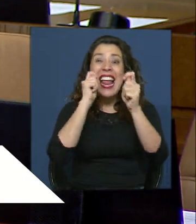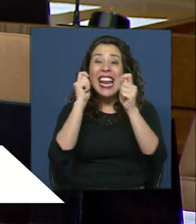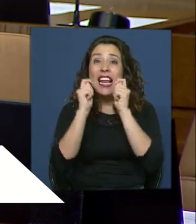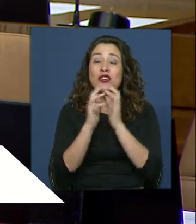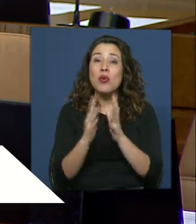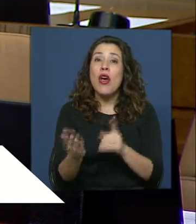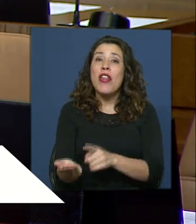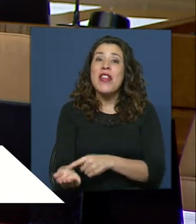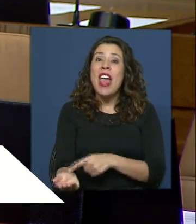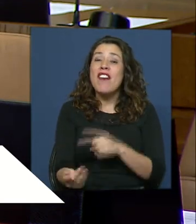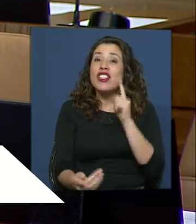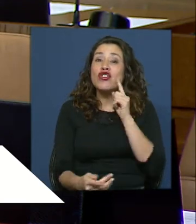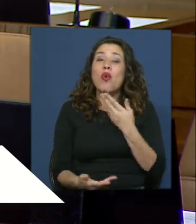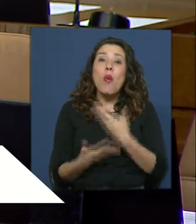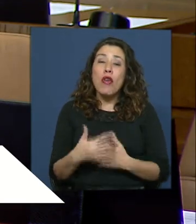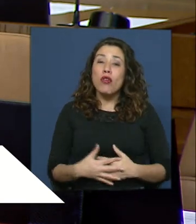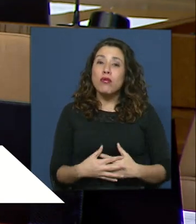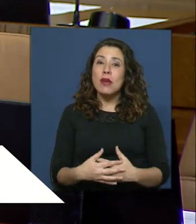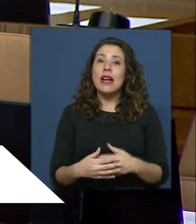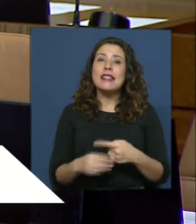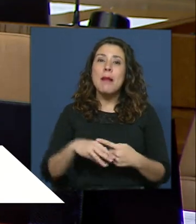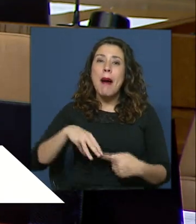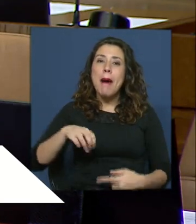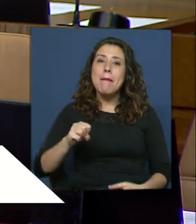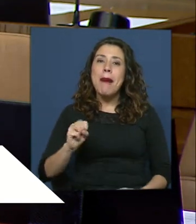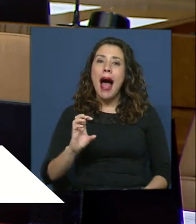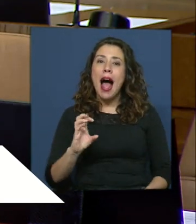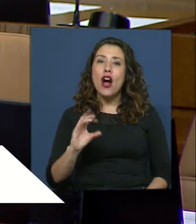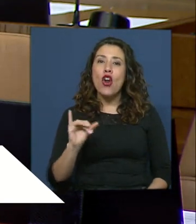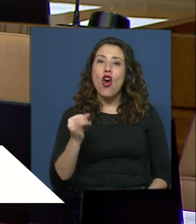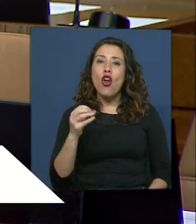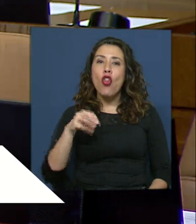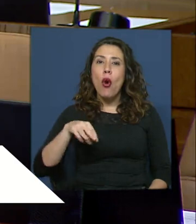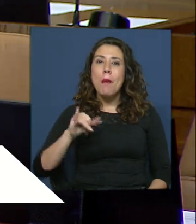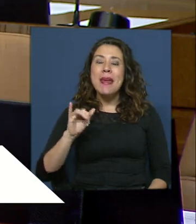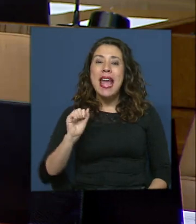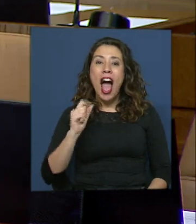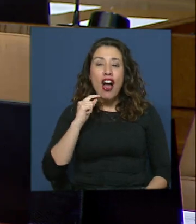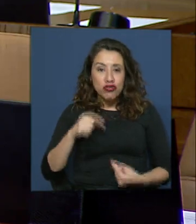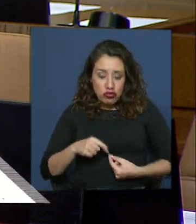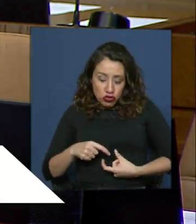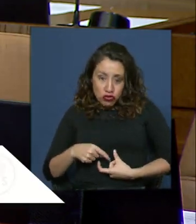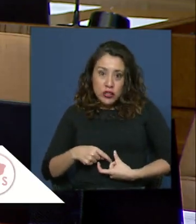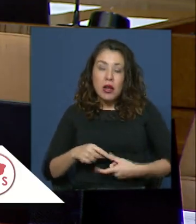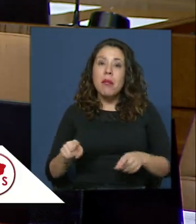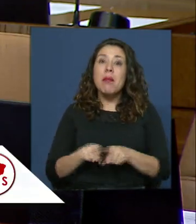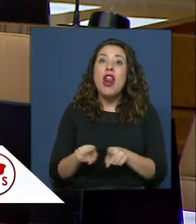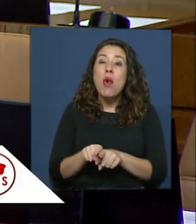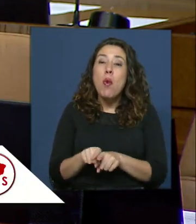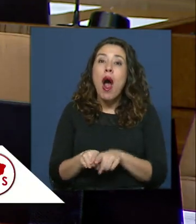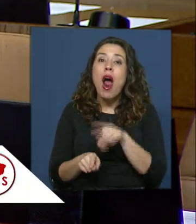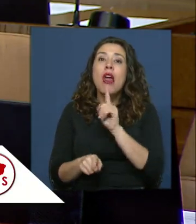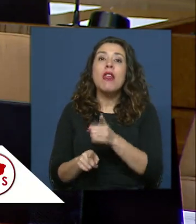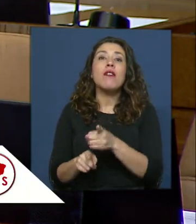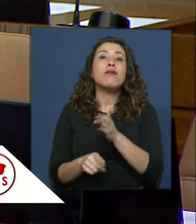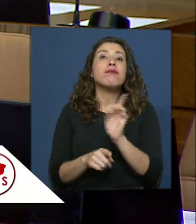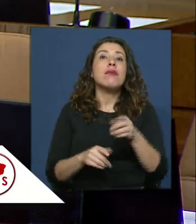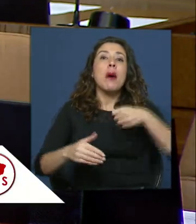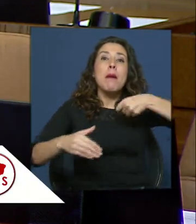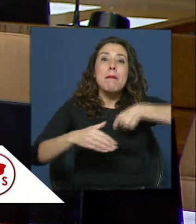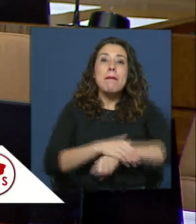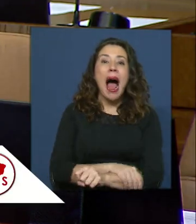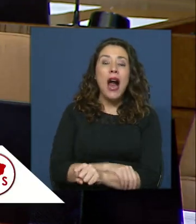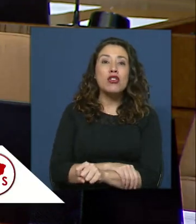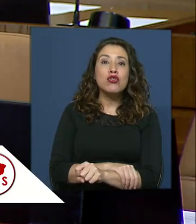con diabetes gestacional y macrosomía fetal. A pesar de ello, fue expuesta a tener a su bebé por parto